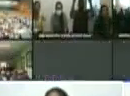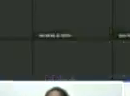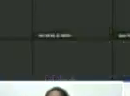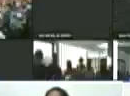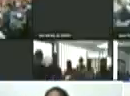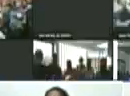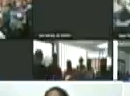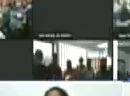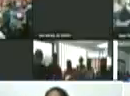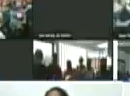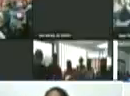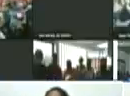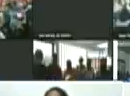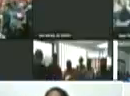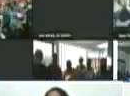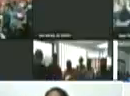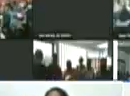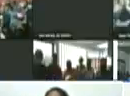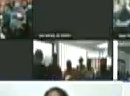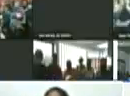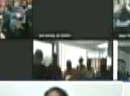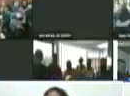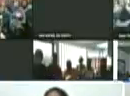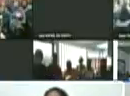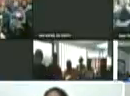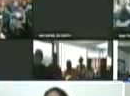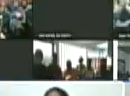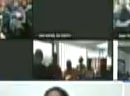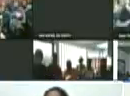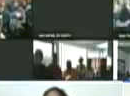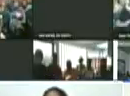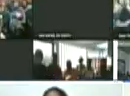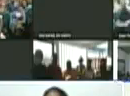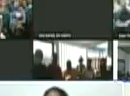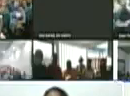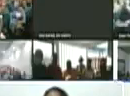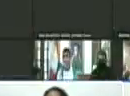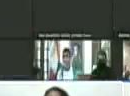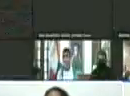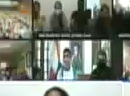estar conectado en tiempo real a 17.000 clubs.